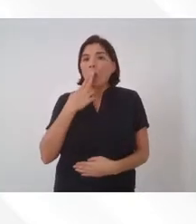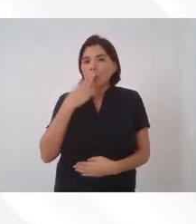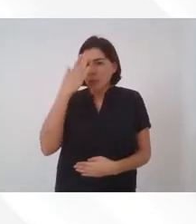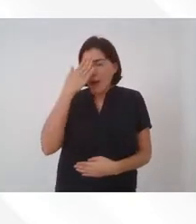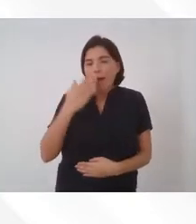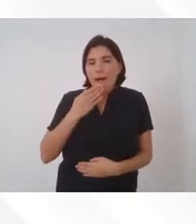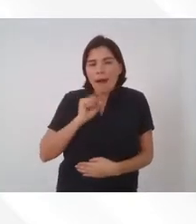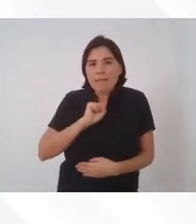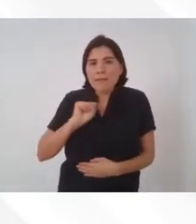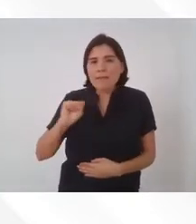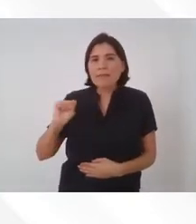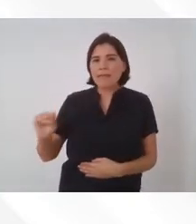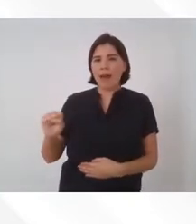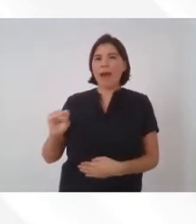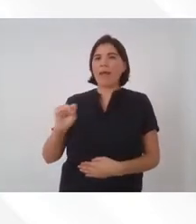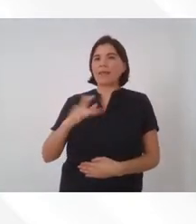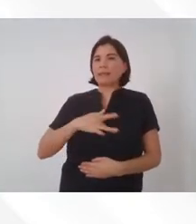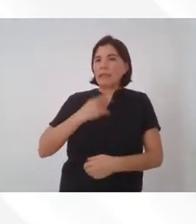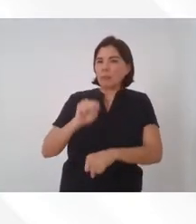El siguiente módulo,